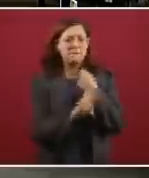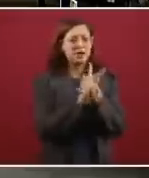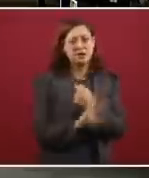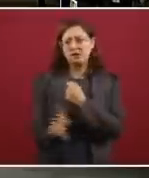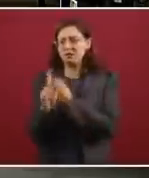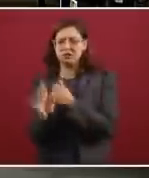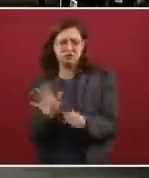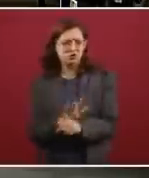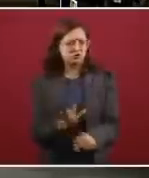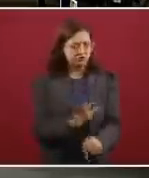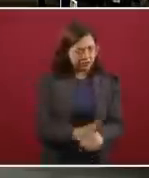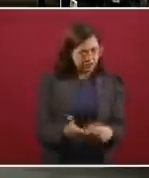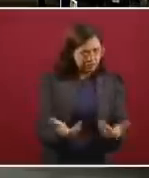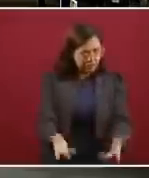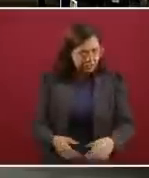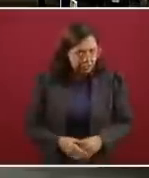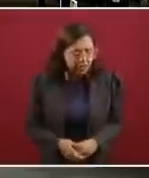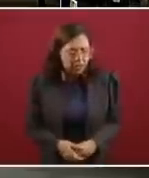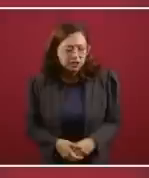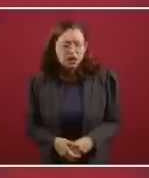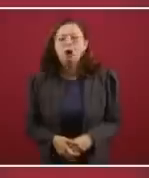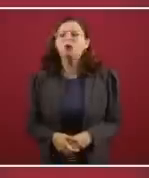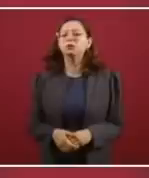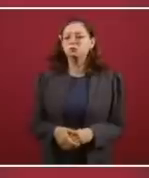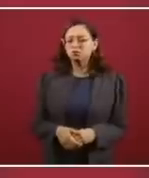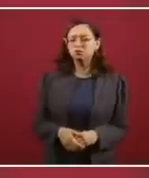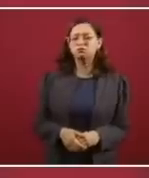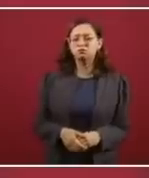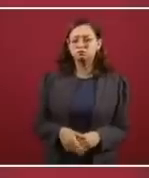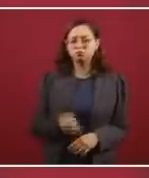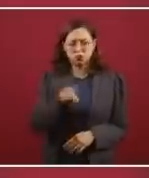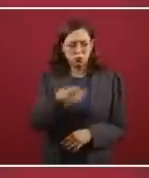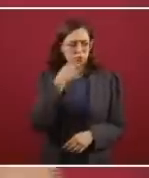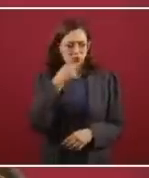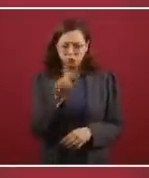muchísimo más, qué bueno que lo mencionas, y así lo pusimos sobre la mesa.